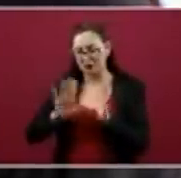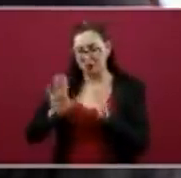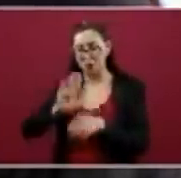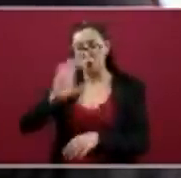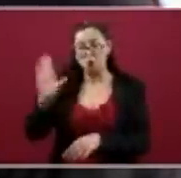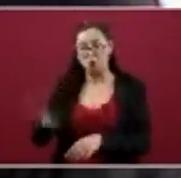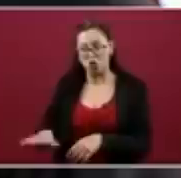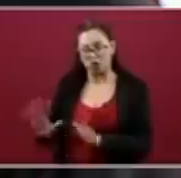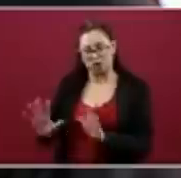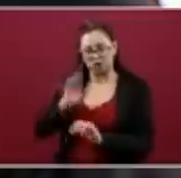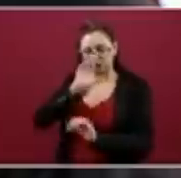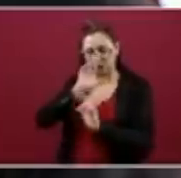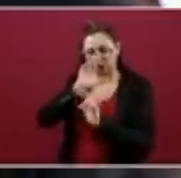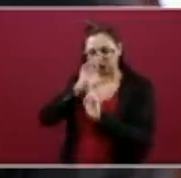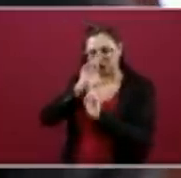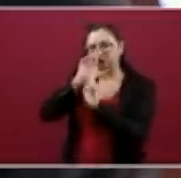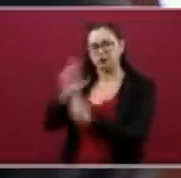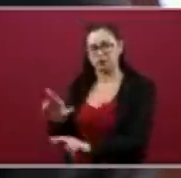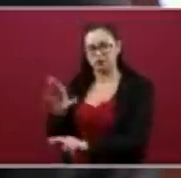respeto por eso.